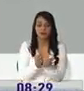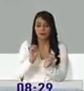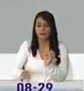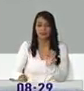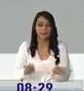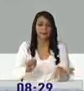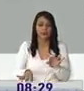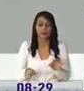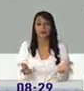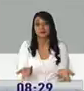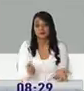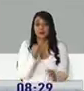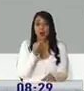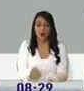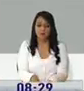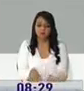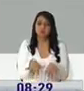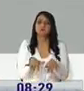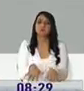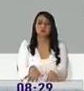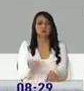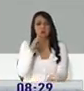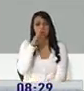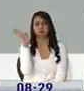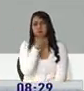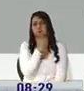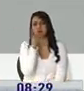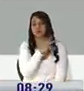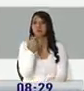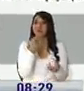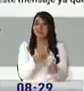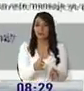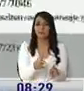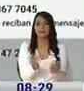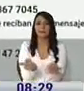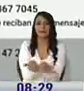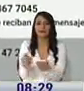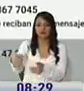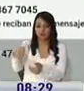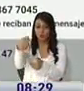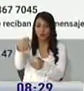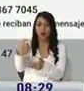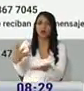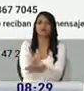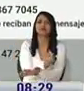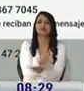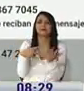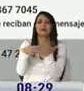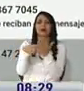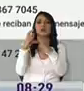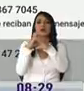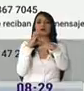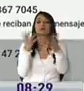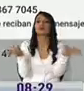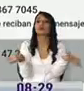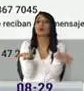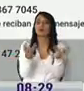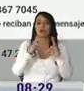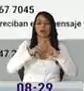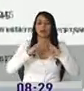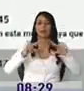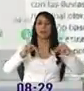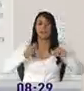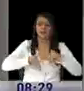lluvias del agua siguen posando y da muy mal olor además que se fueron llevando el basurero pequeño que vi la parada de buses esto dónde es Napo y alpahuasi